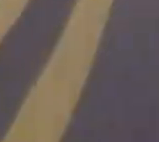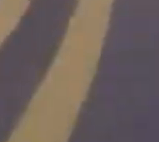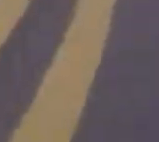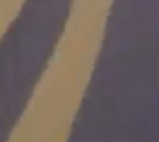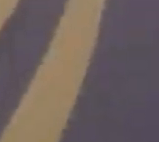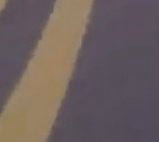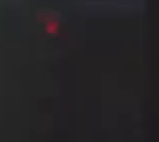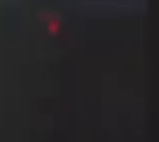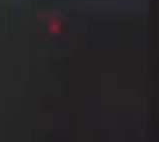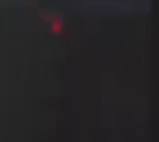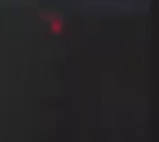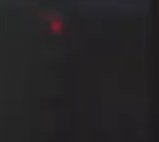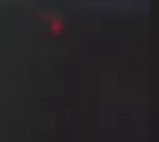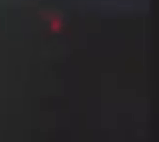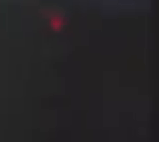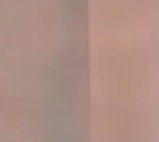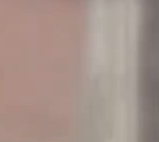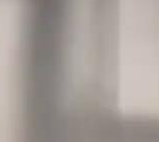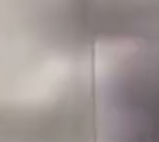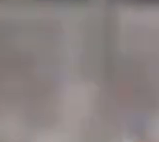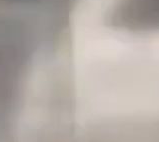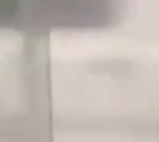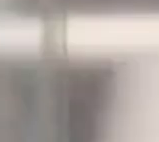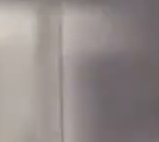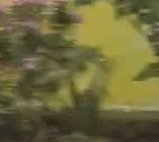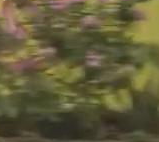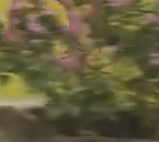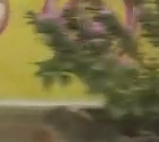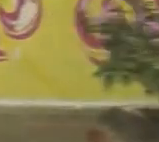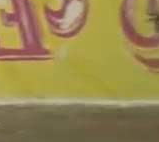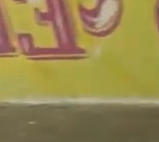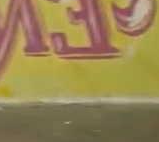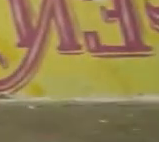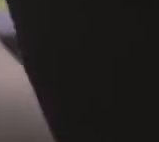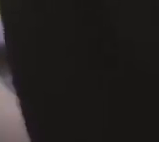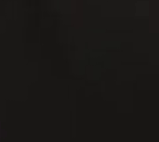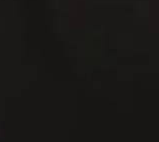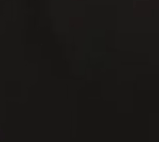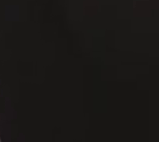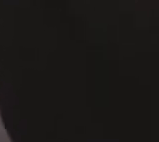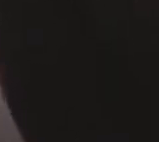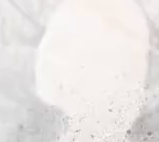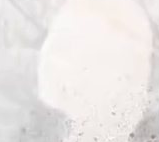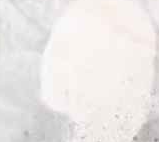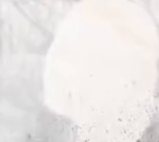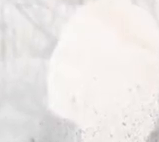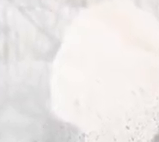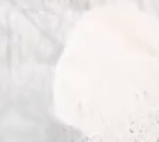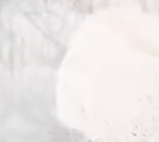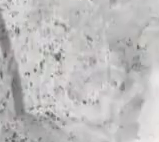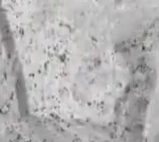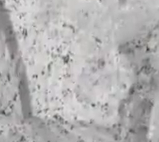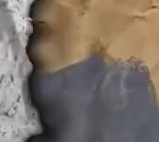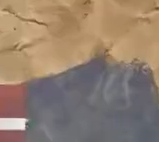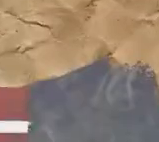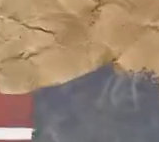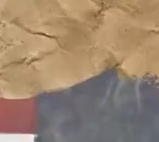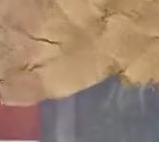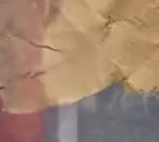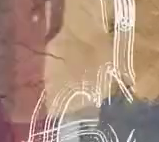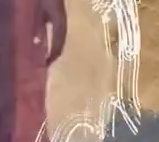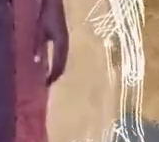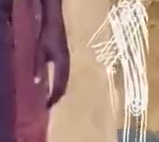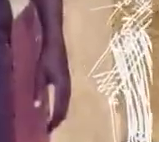Historia de mi familia paterna por mucho tiempo. Al principio de este viaje tenía miedo de enfrentarla de nuevo. Nuestras imágenes